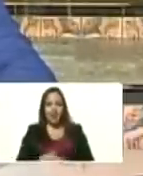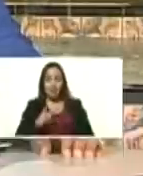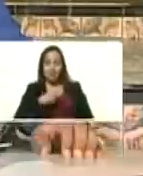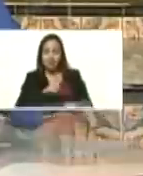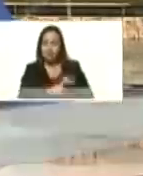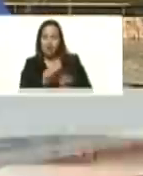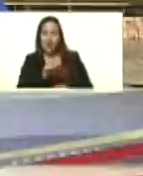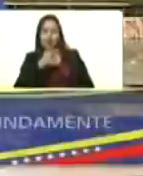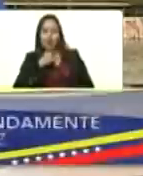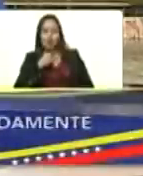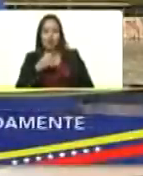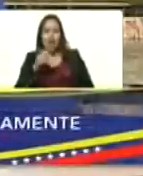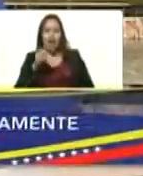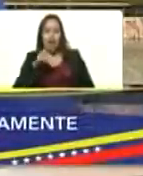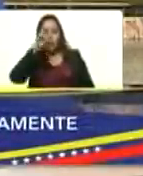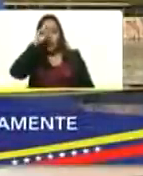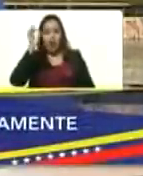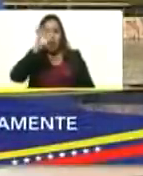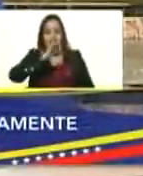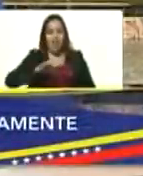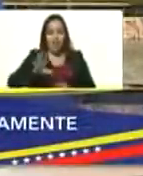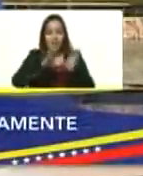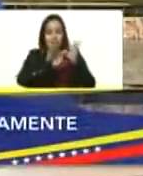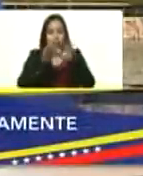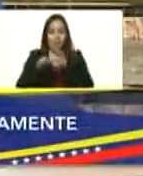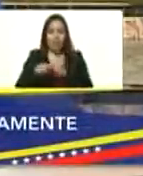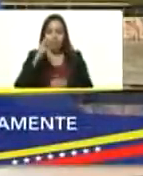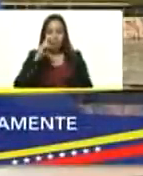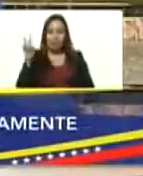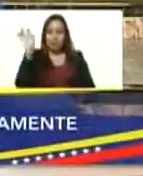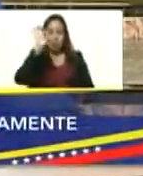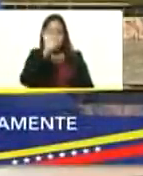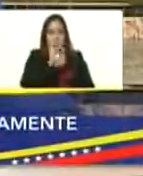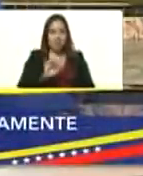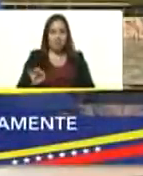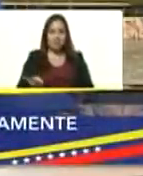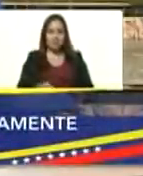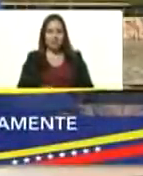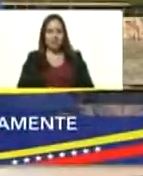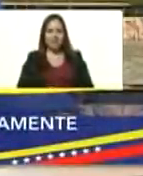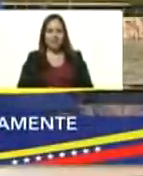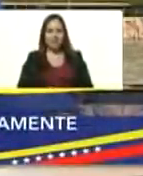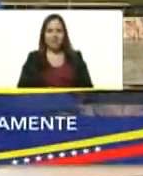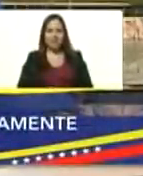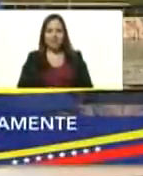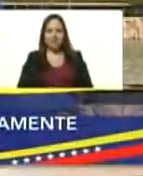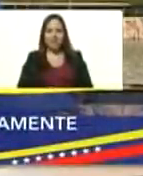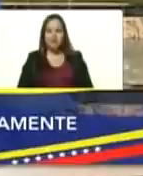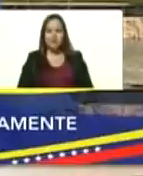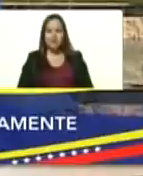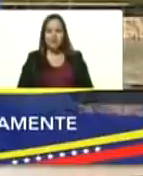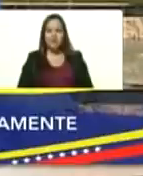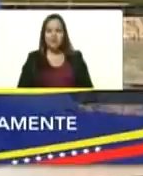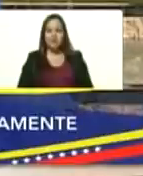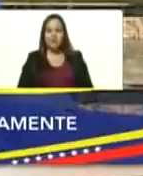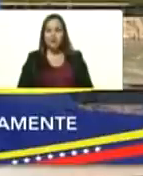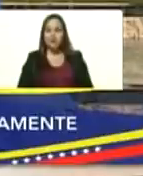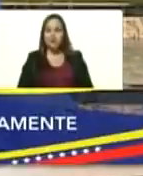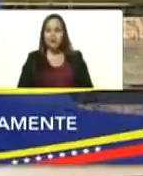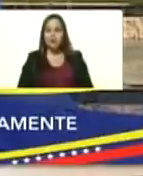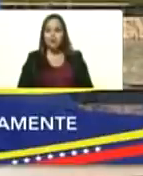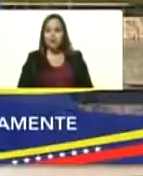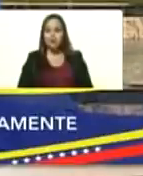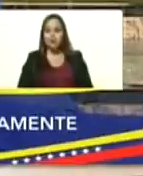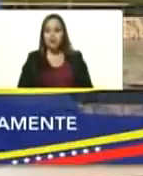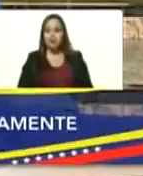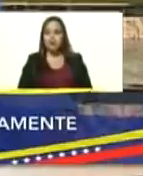voladora y el cigarrón el cigarrón dicen que